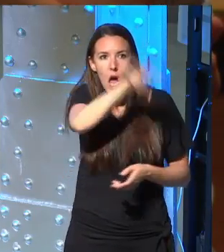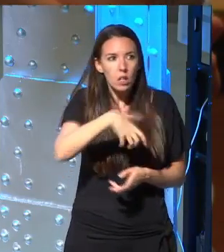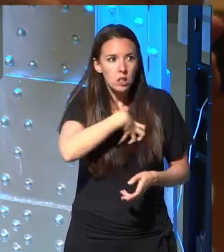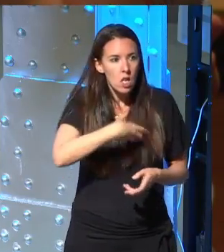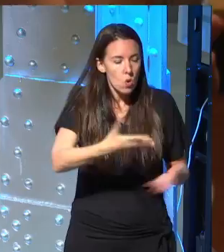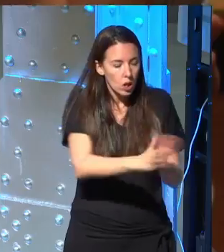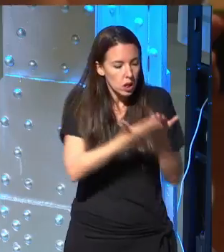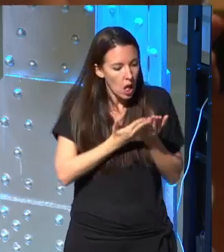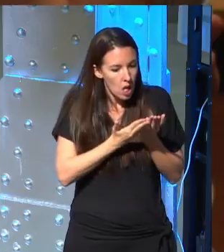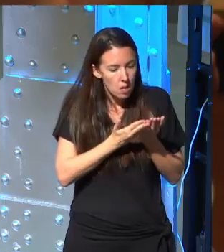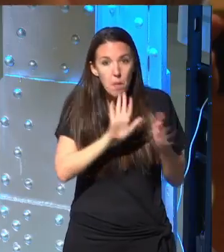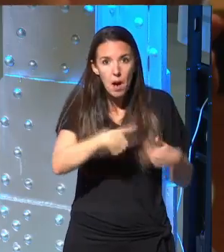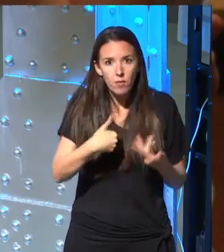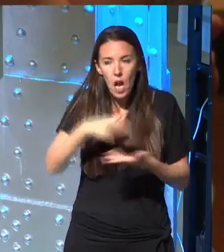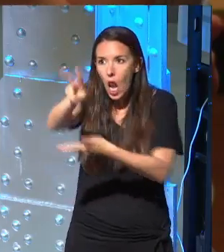pues ya. Tu hilo fue...